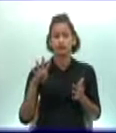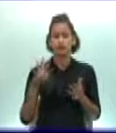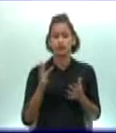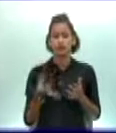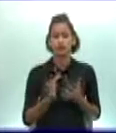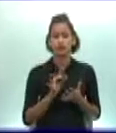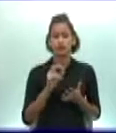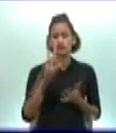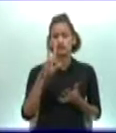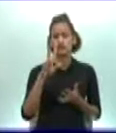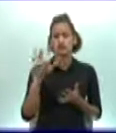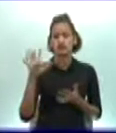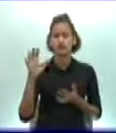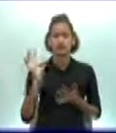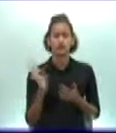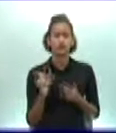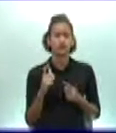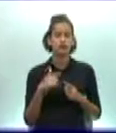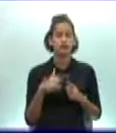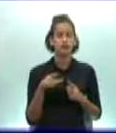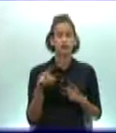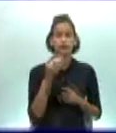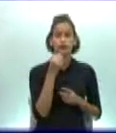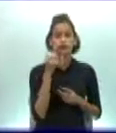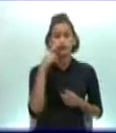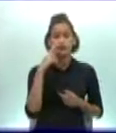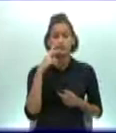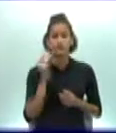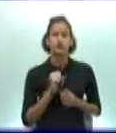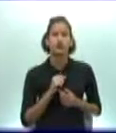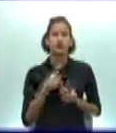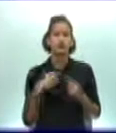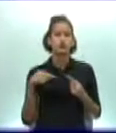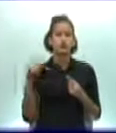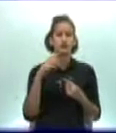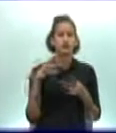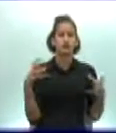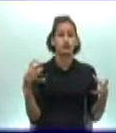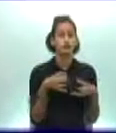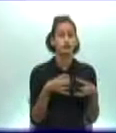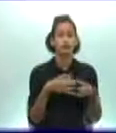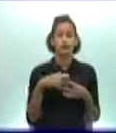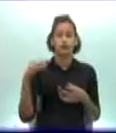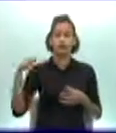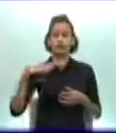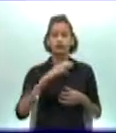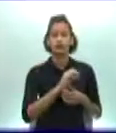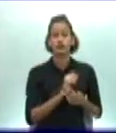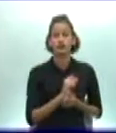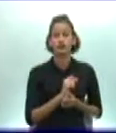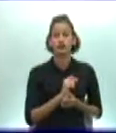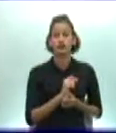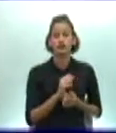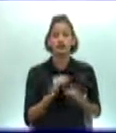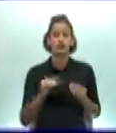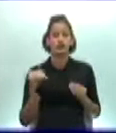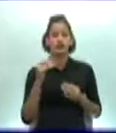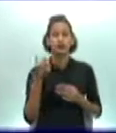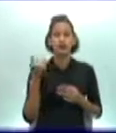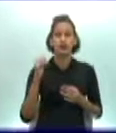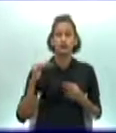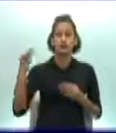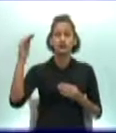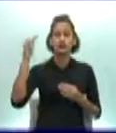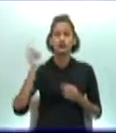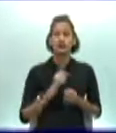de texto, ustedes podrán encontrar los principales grupos montañosos, las principales alturas y las